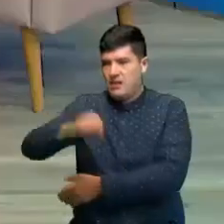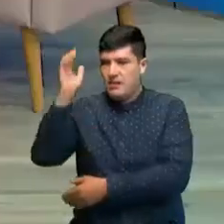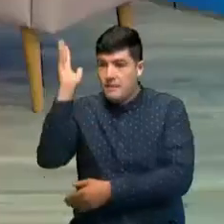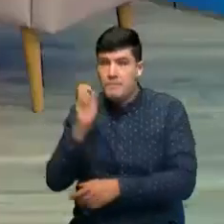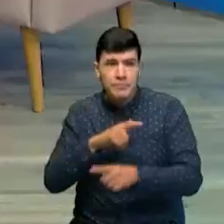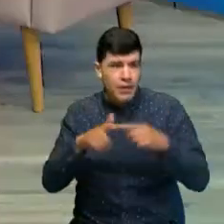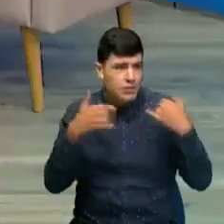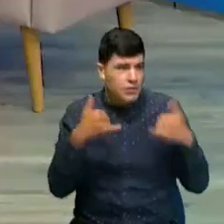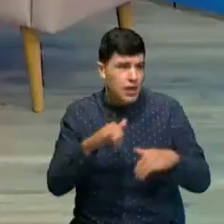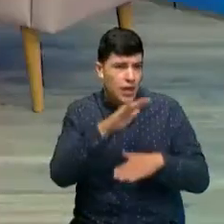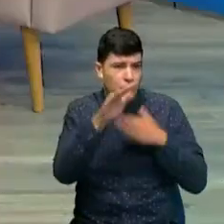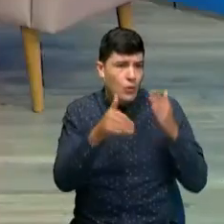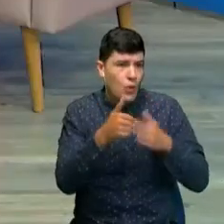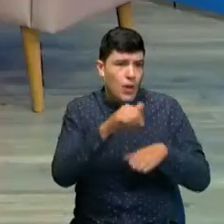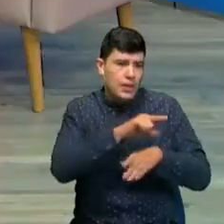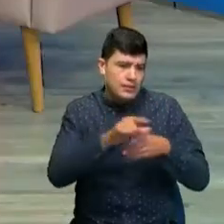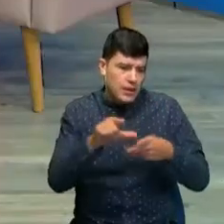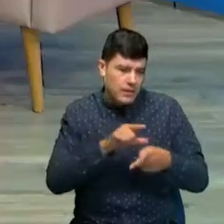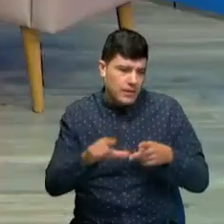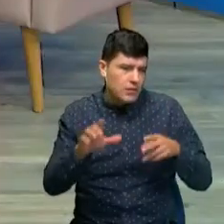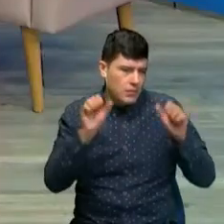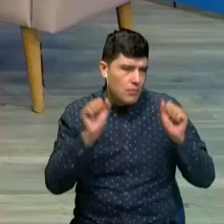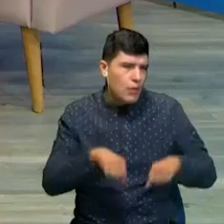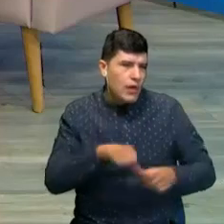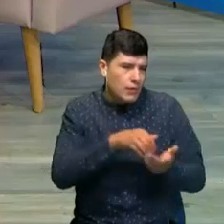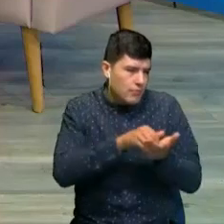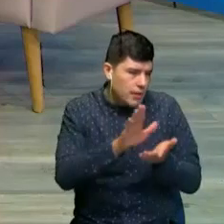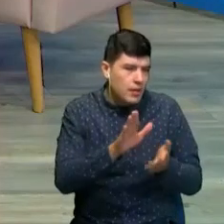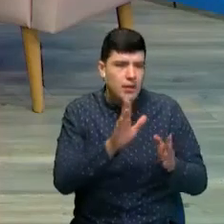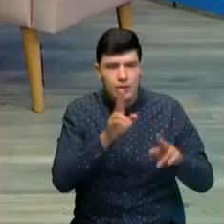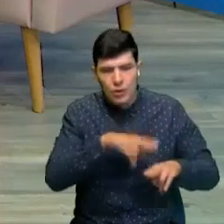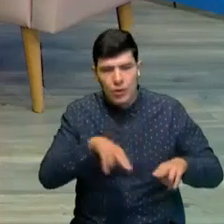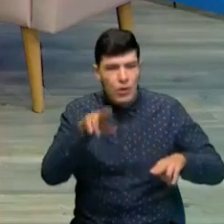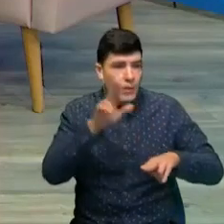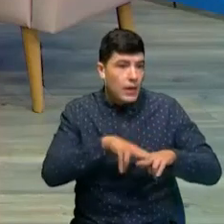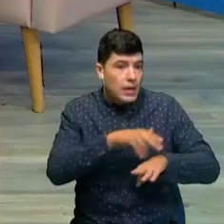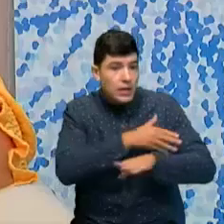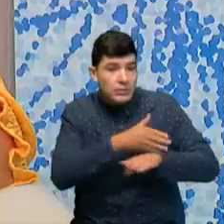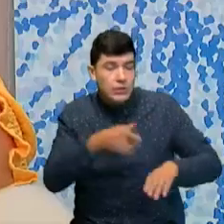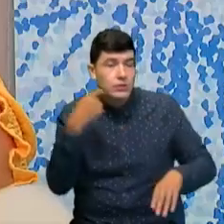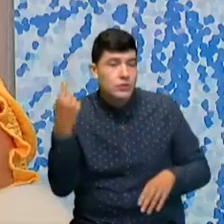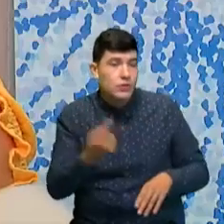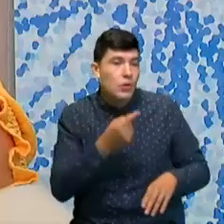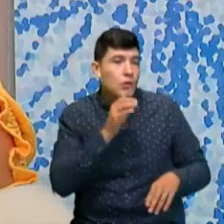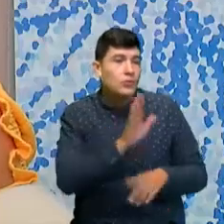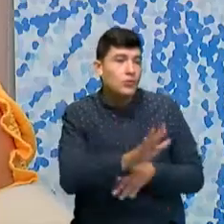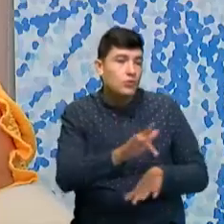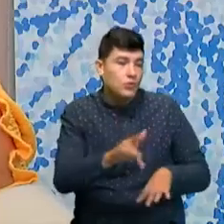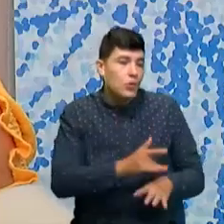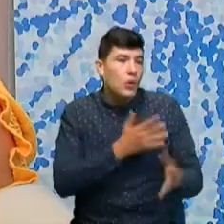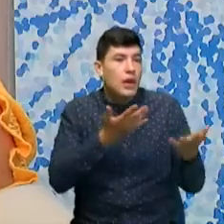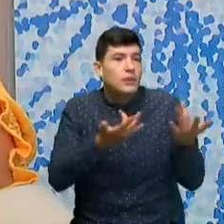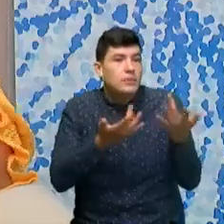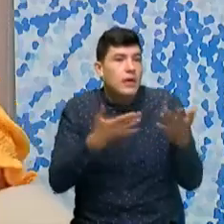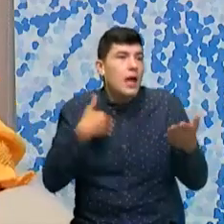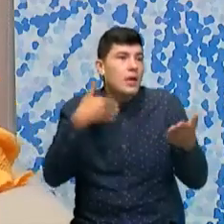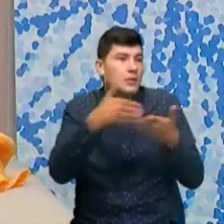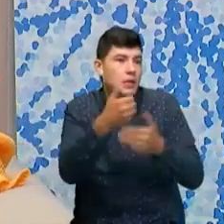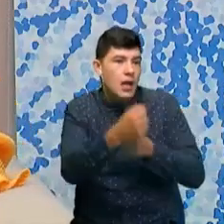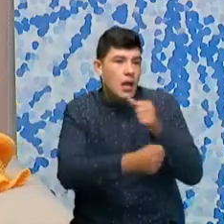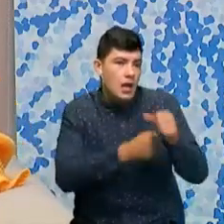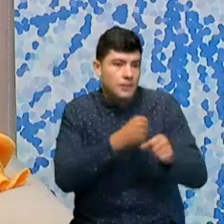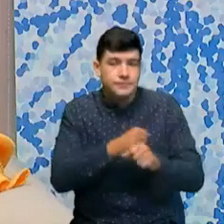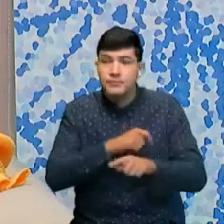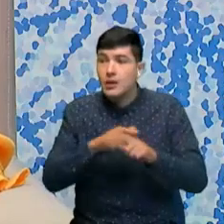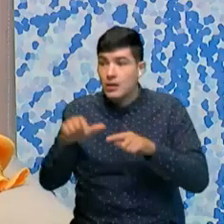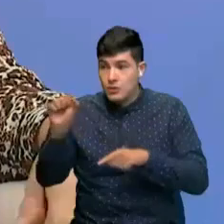ya tiene todas las semanas, entonces no. Pues lo pueden despedir y ya él solamente tendría que esperar la edad. Sí, pero